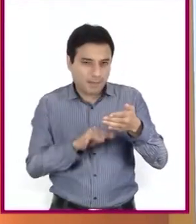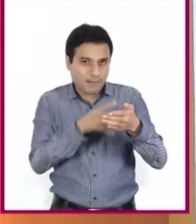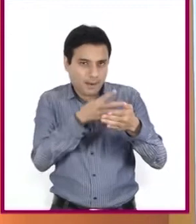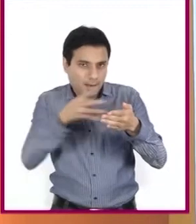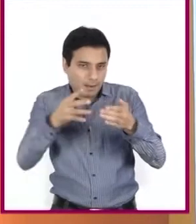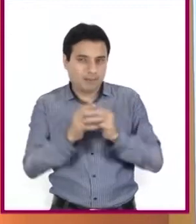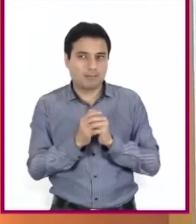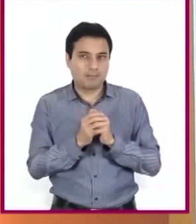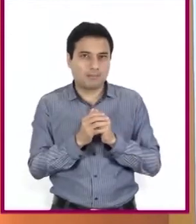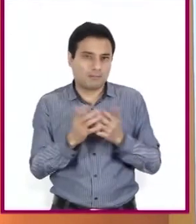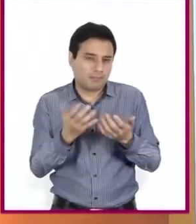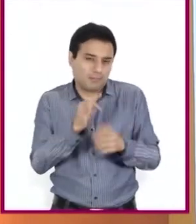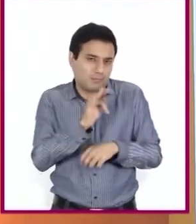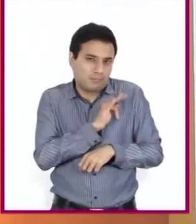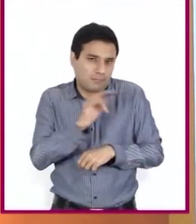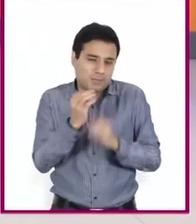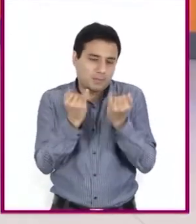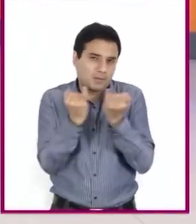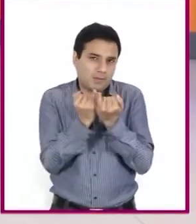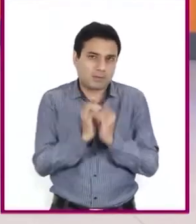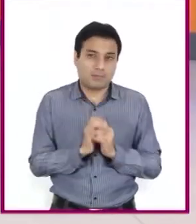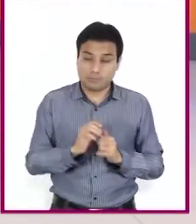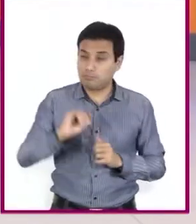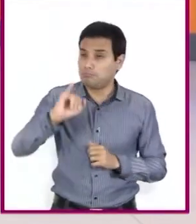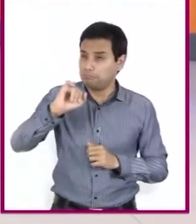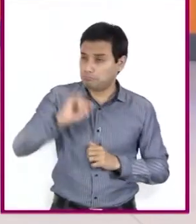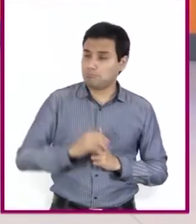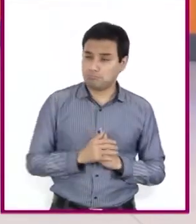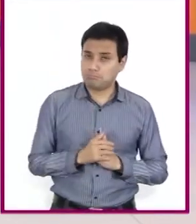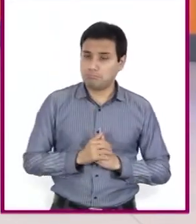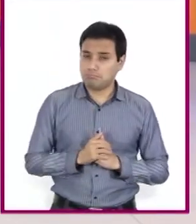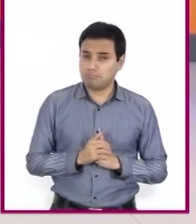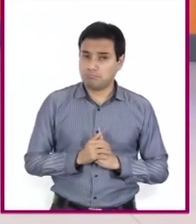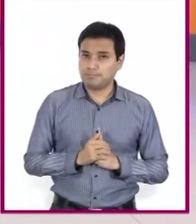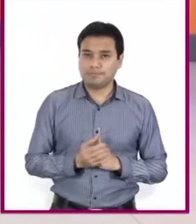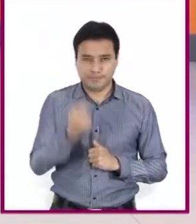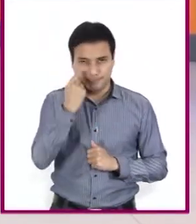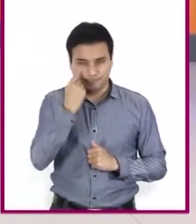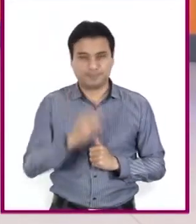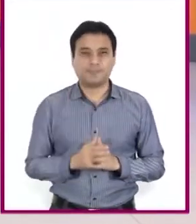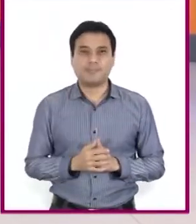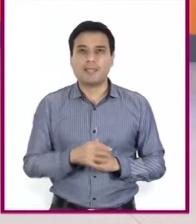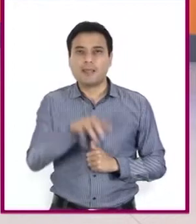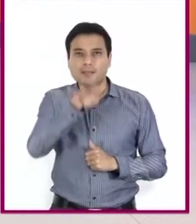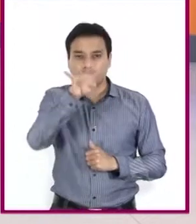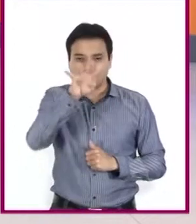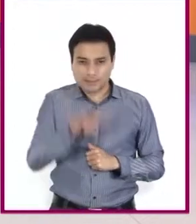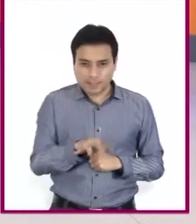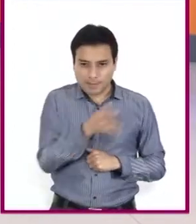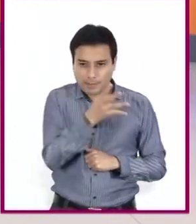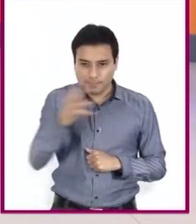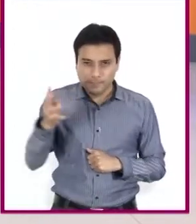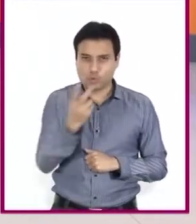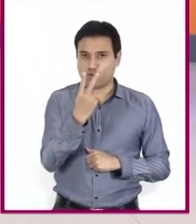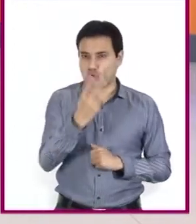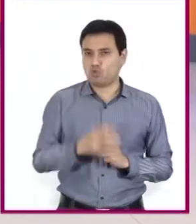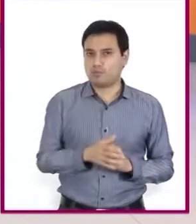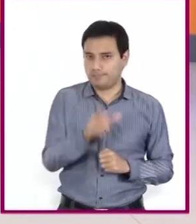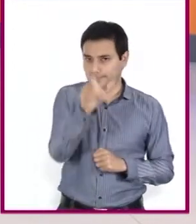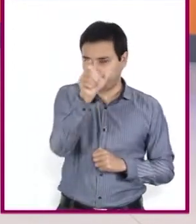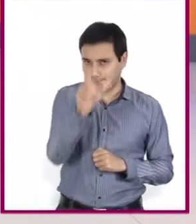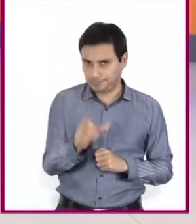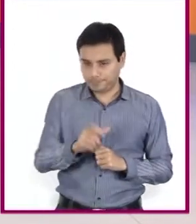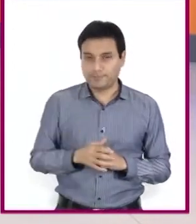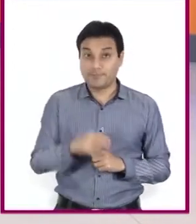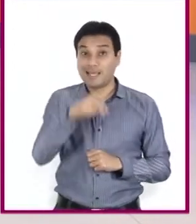número de cuadros de cada figura. Así es. En la tabla se organizan dos columnas. La sucesión